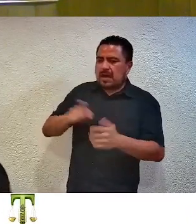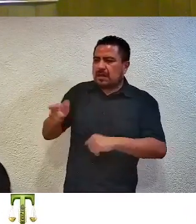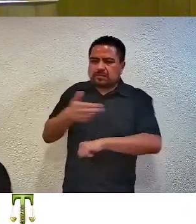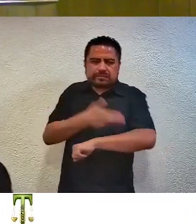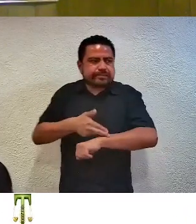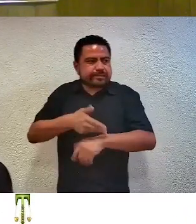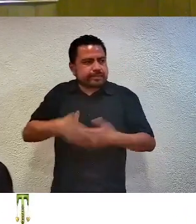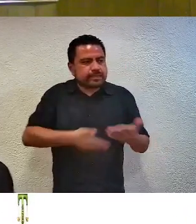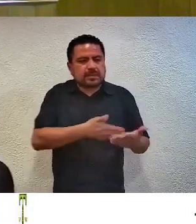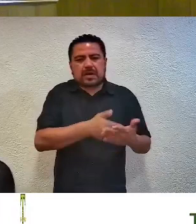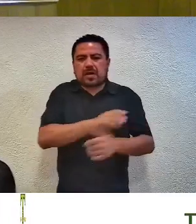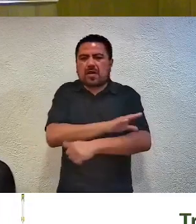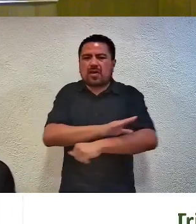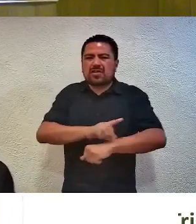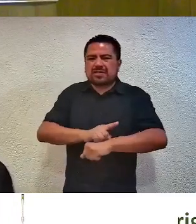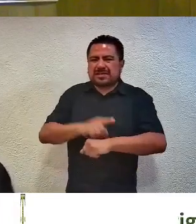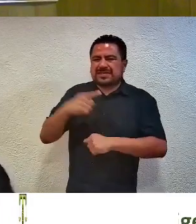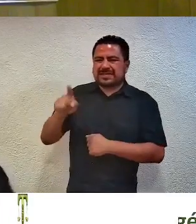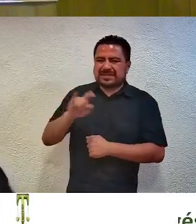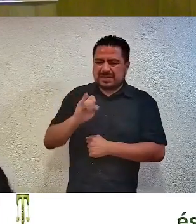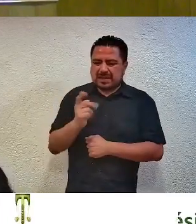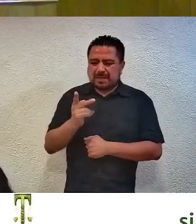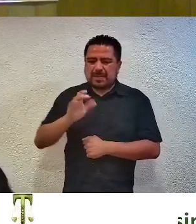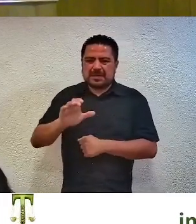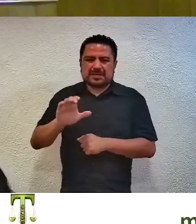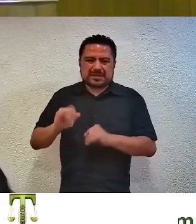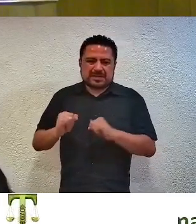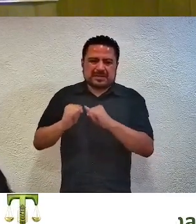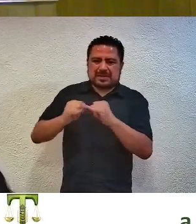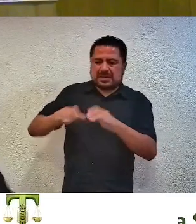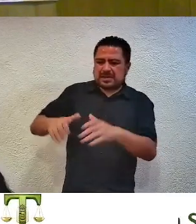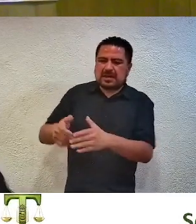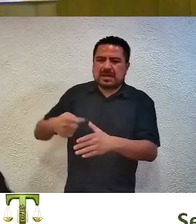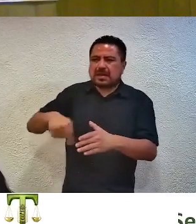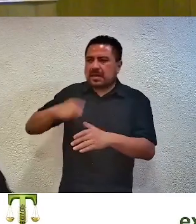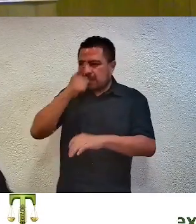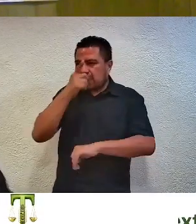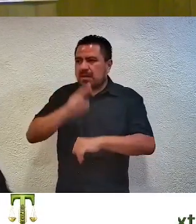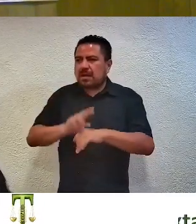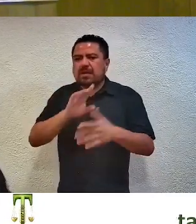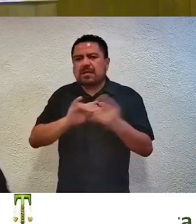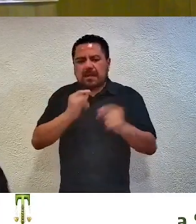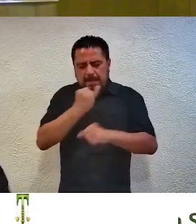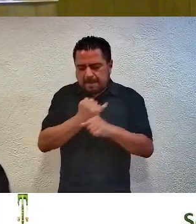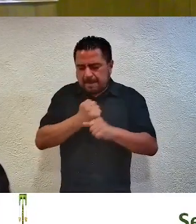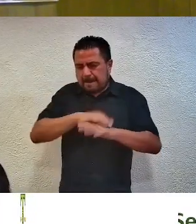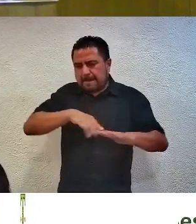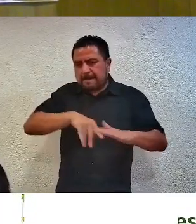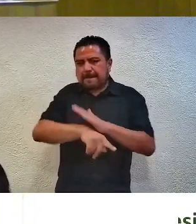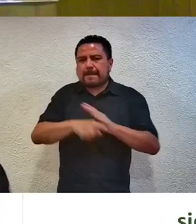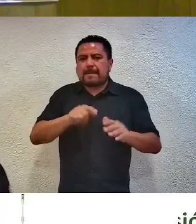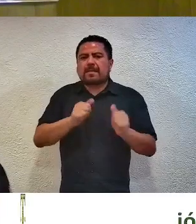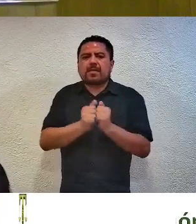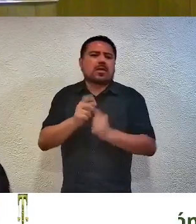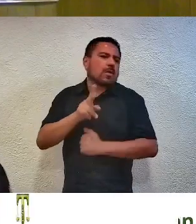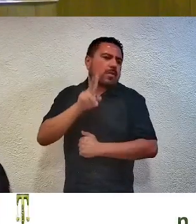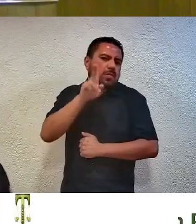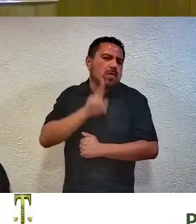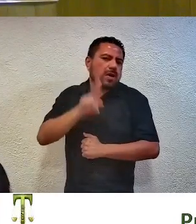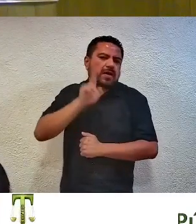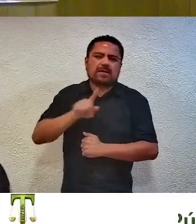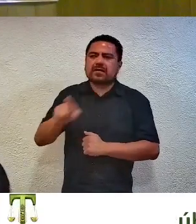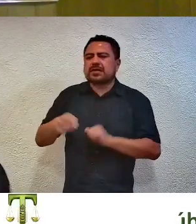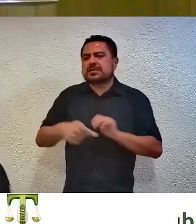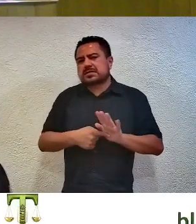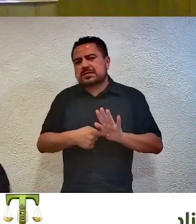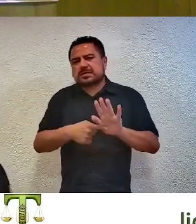solicitadas, la Coordinación de lo Contencioso Electoral desplegó diversas medidas preliminares de investigación derivado de las pruebas que ofreció la denunciante